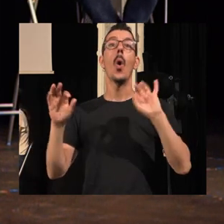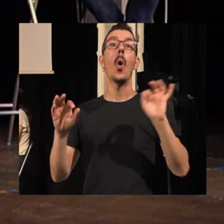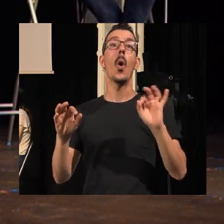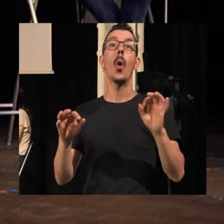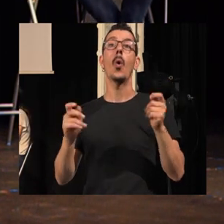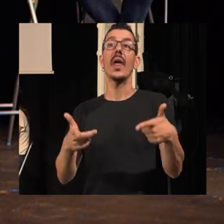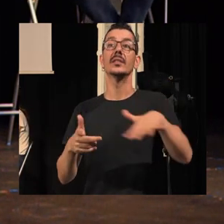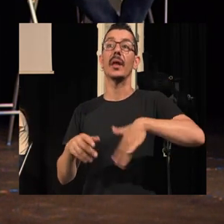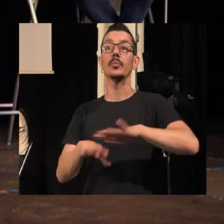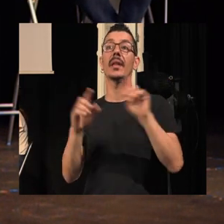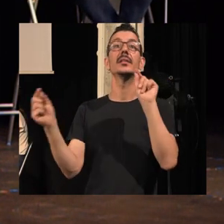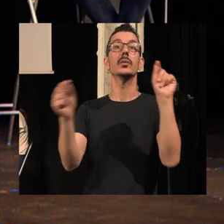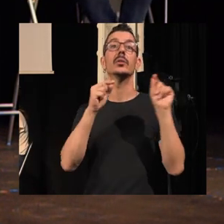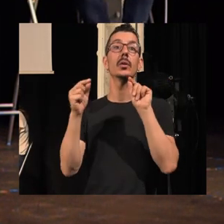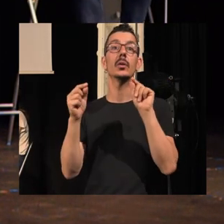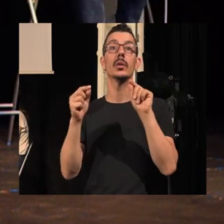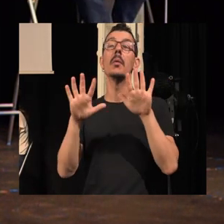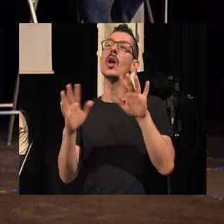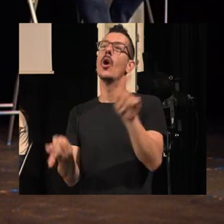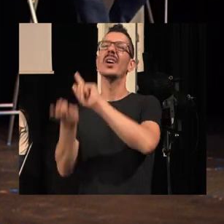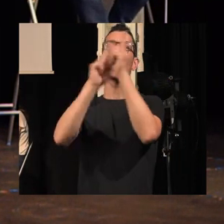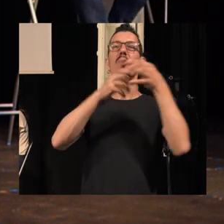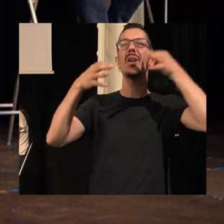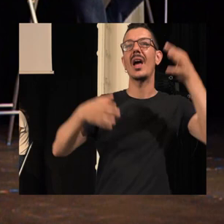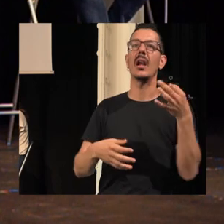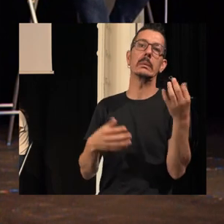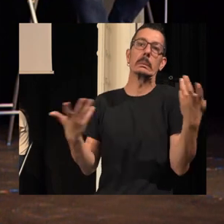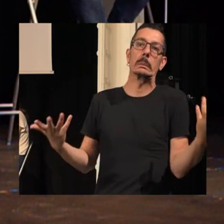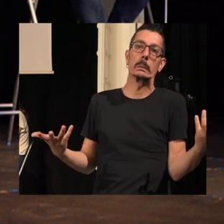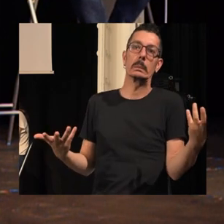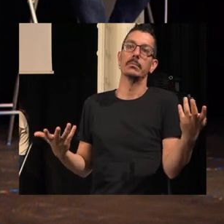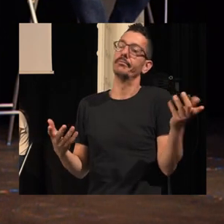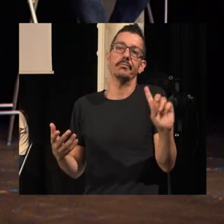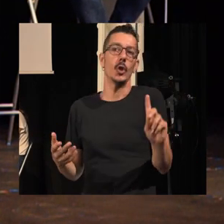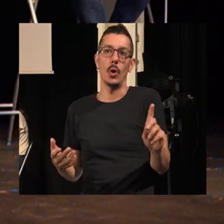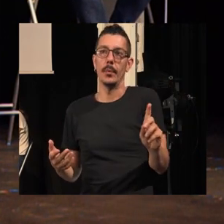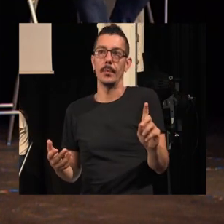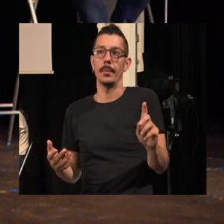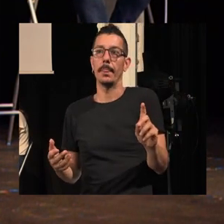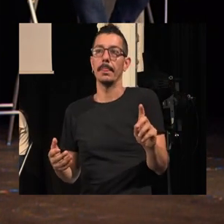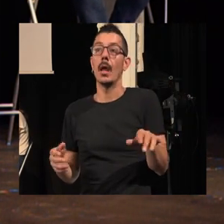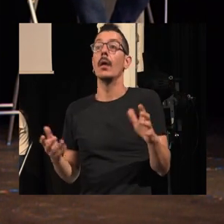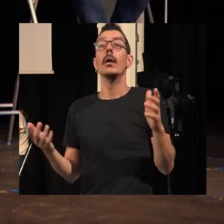y hablar, pero que no cambie nada. O que cambie muchas cosas, o replegarnos